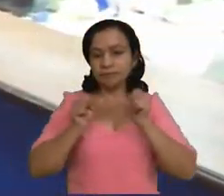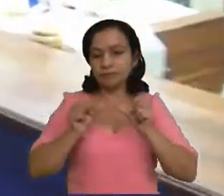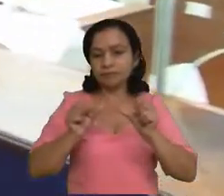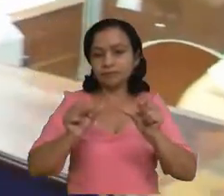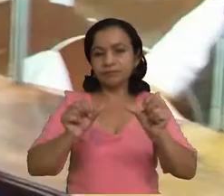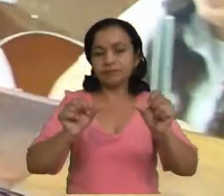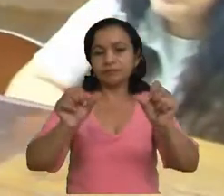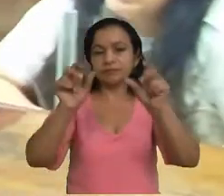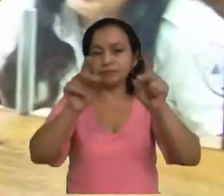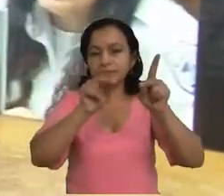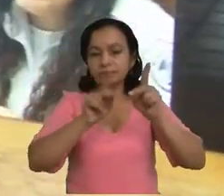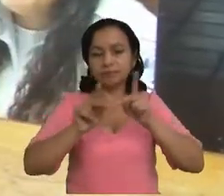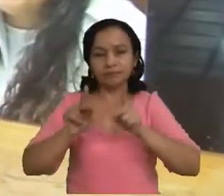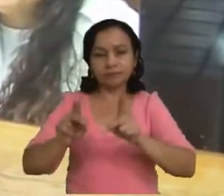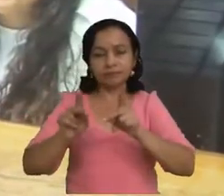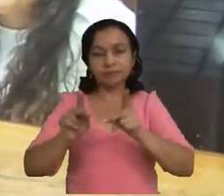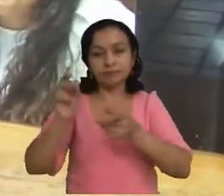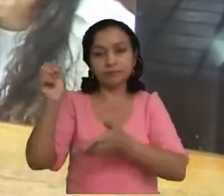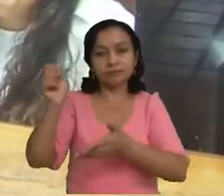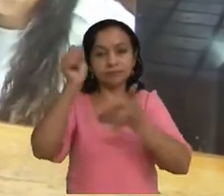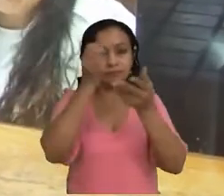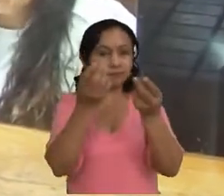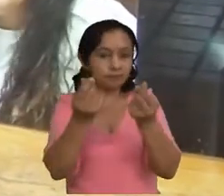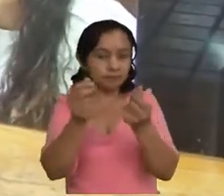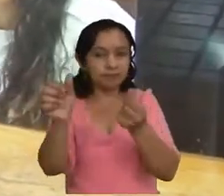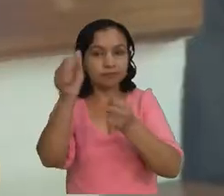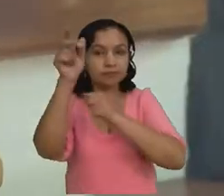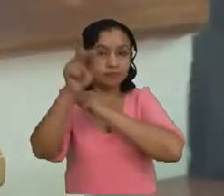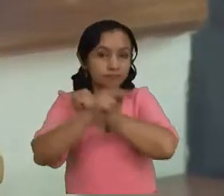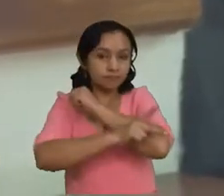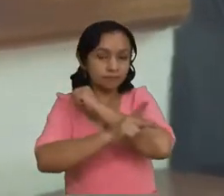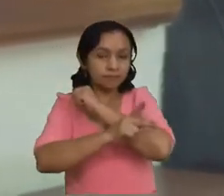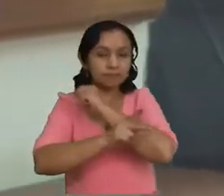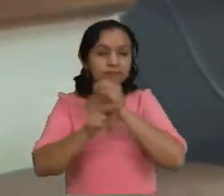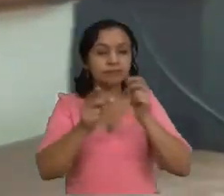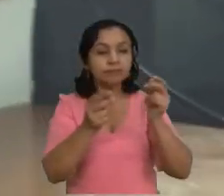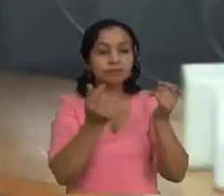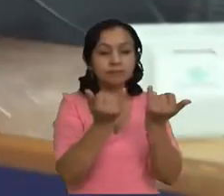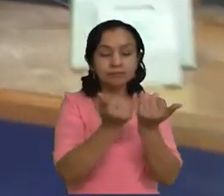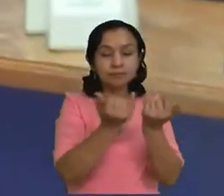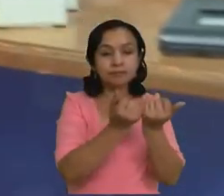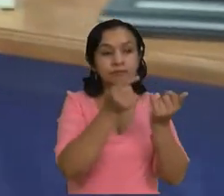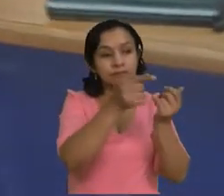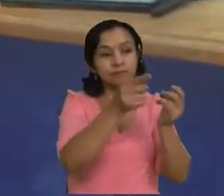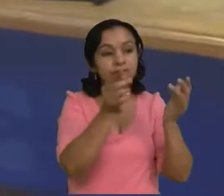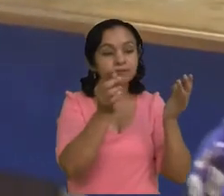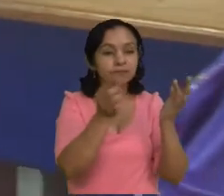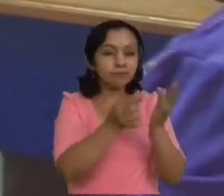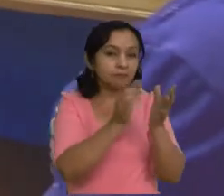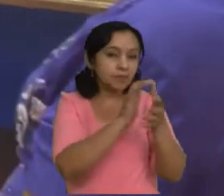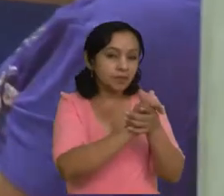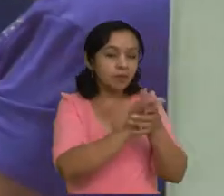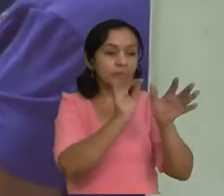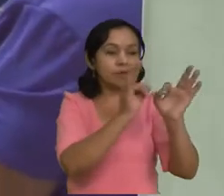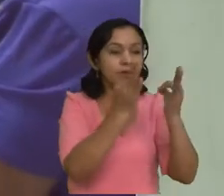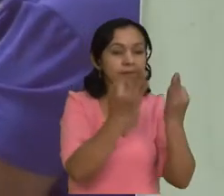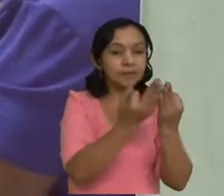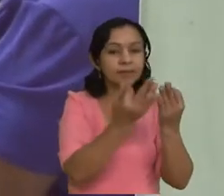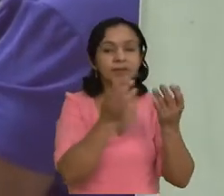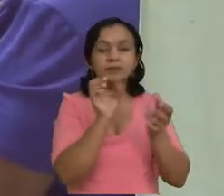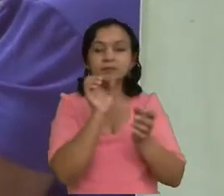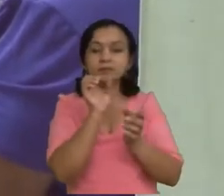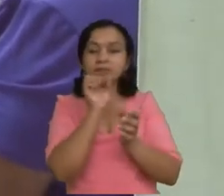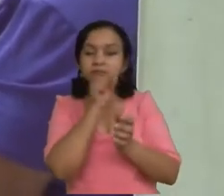a migrantes con capital inversionista, a extranjeros con vínculo de afinidad o consanguinidad con nicaragüenses, a jubilados